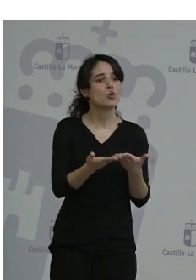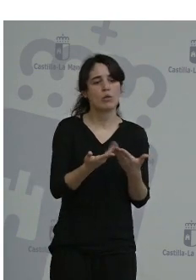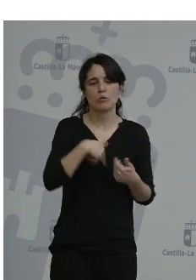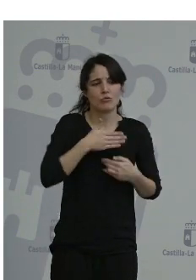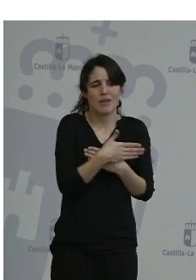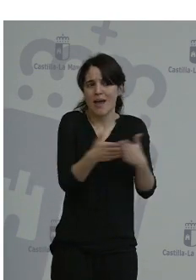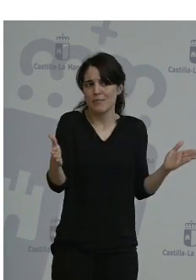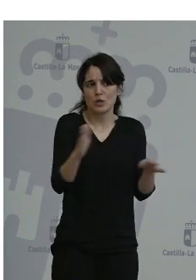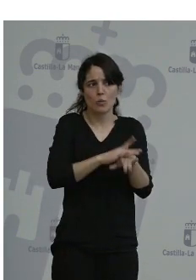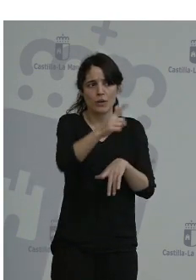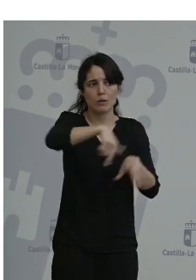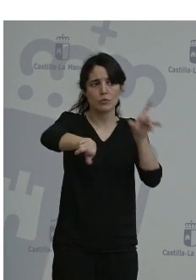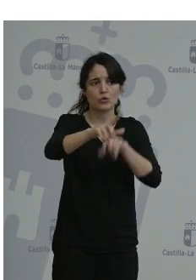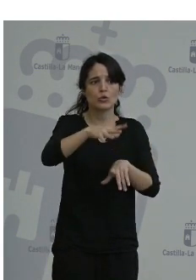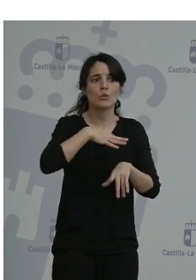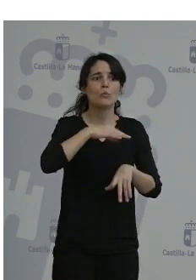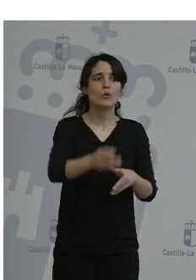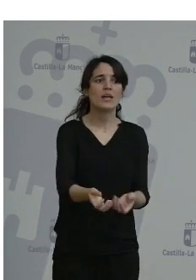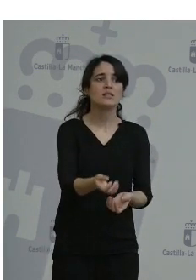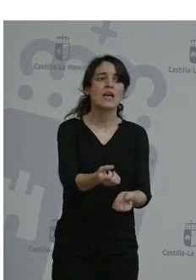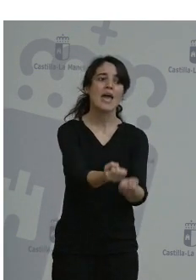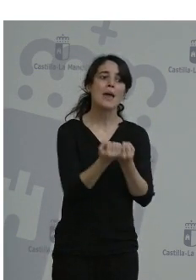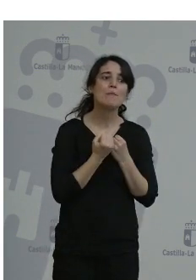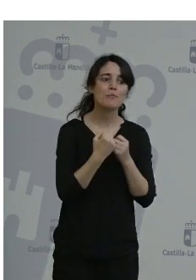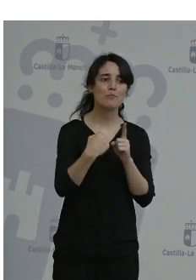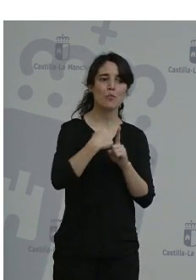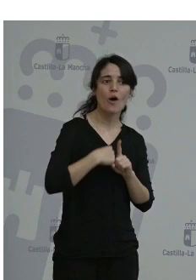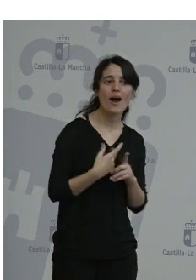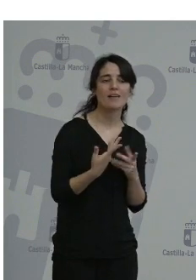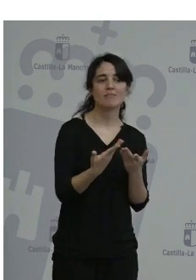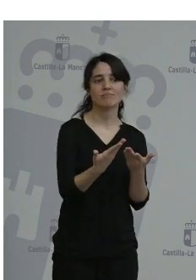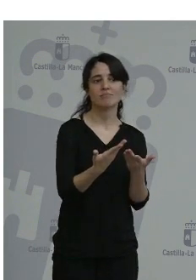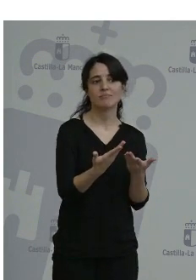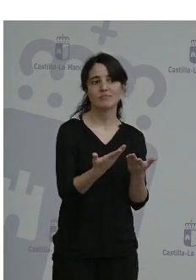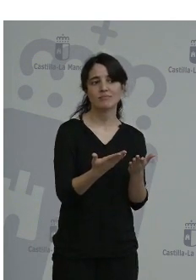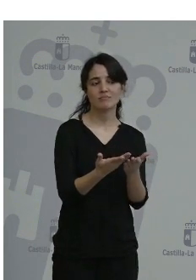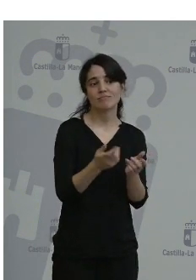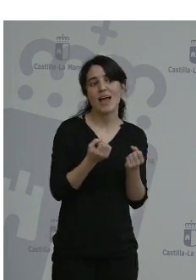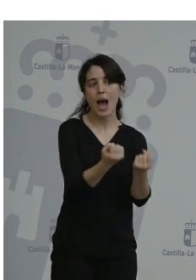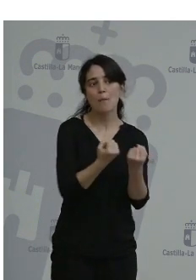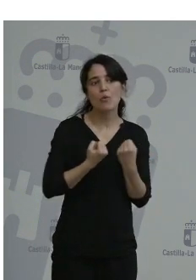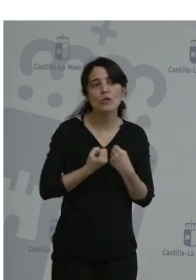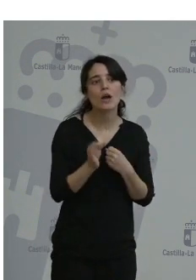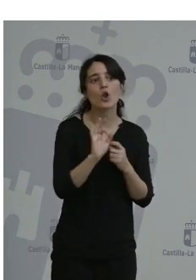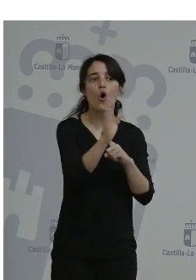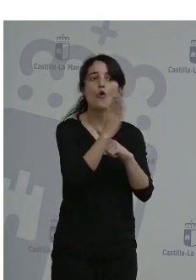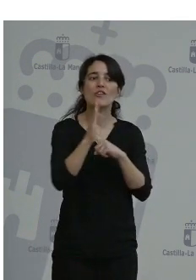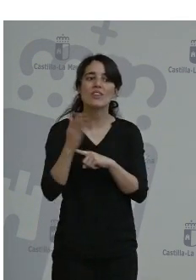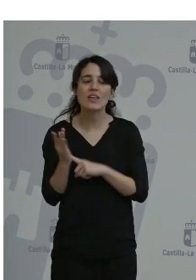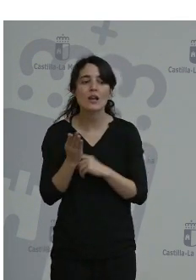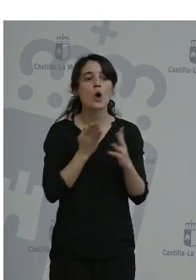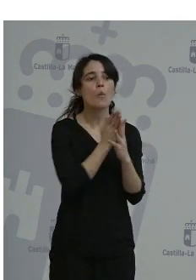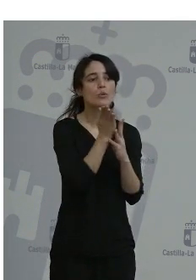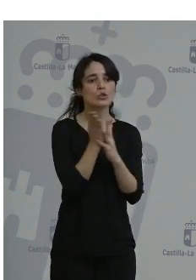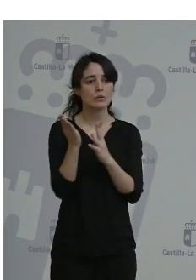disposición para que nos empujéis, nos achuchéis y nos ofrezcáis posibilidades y todas aquellas